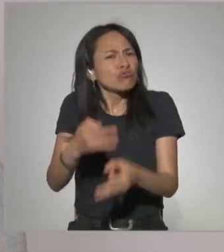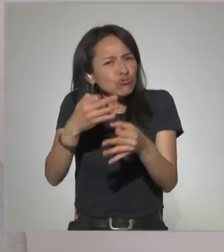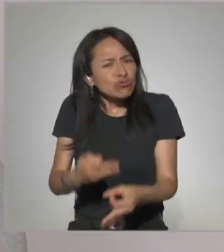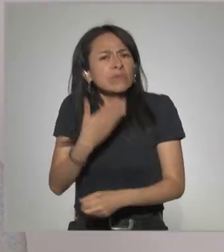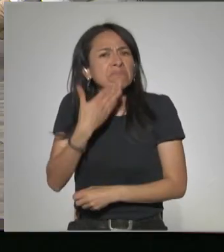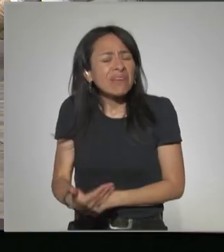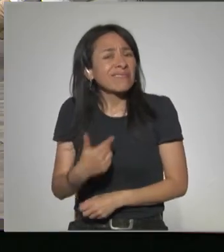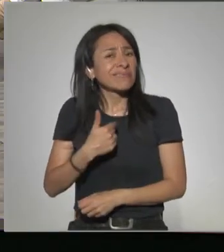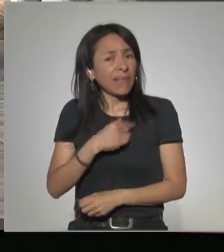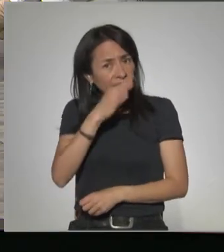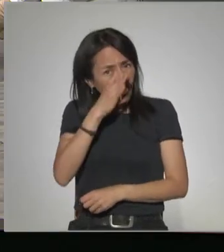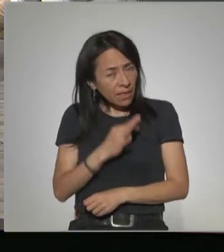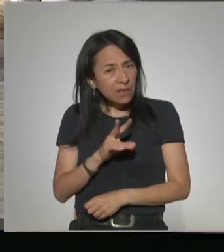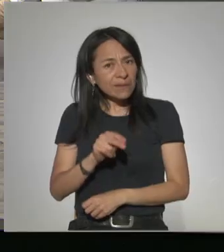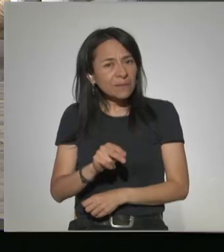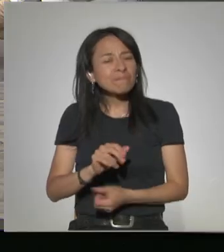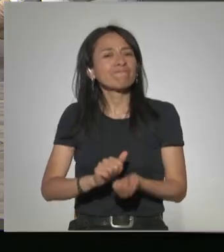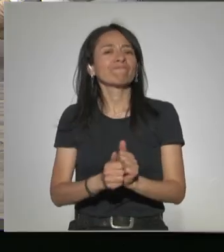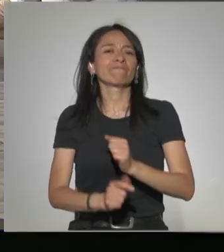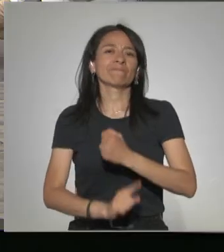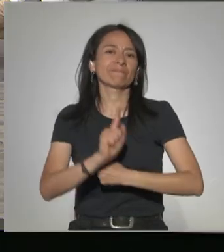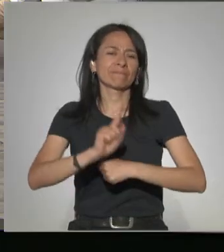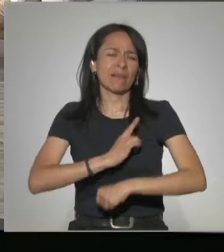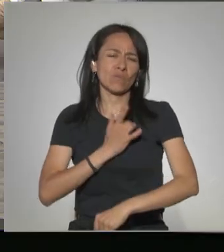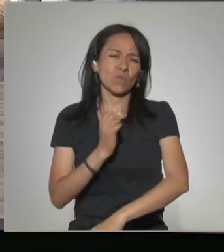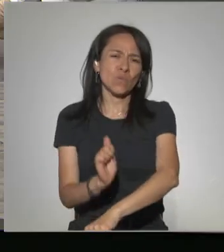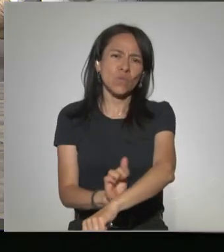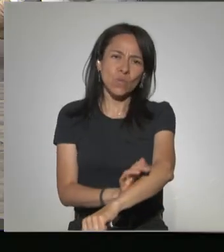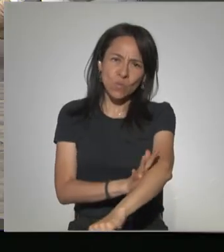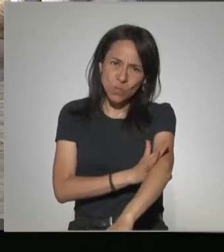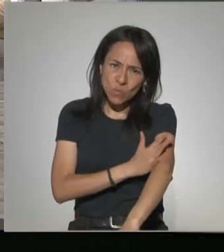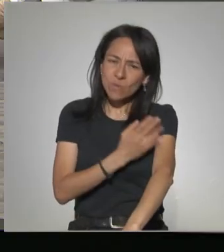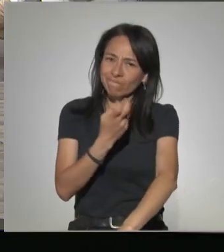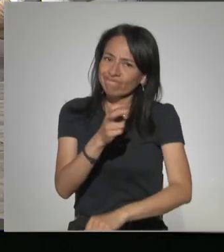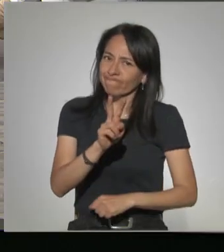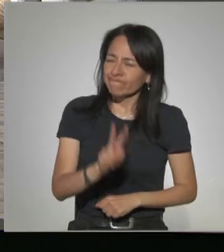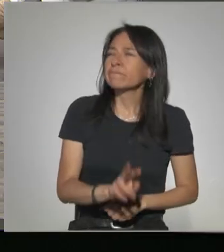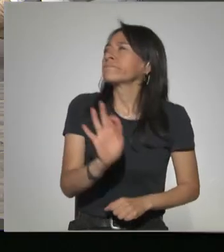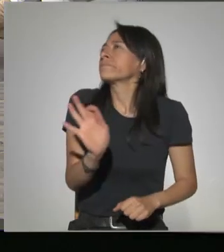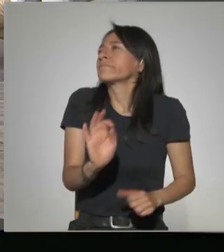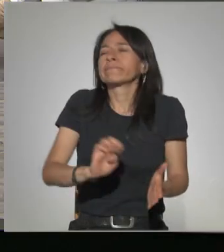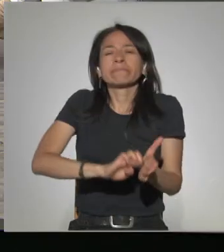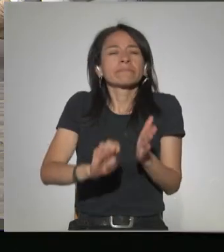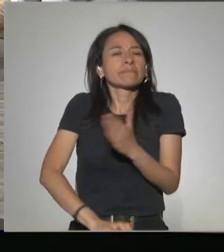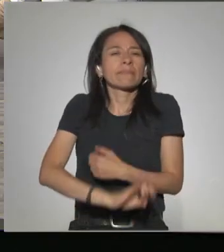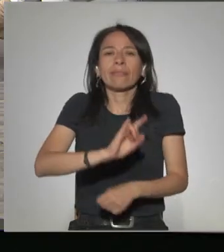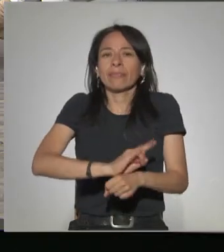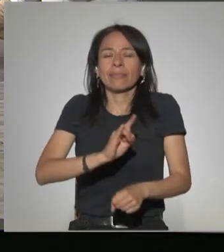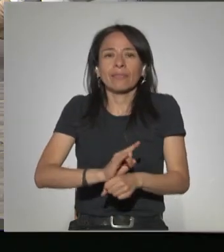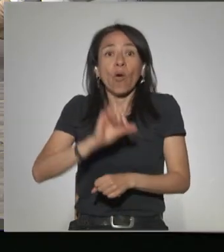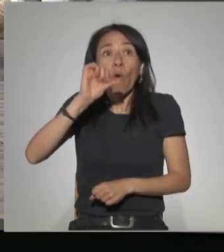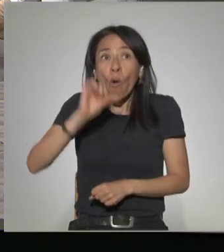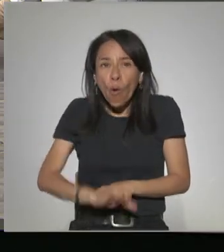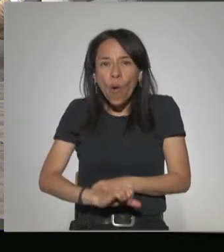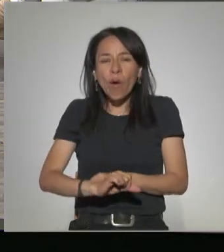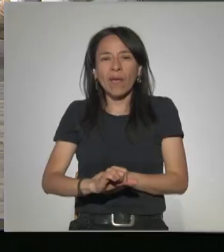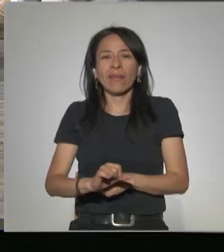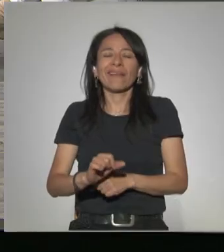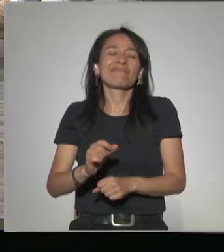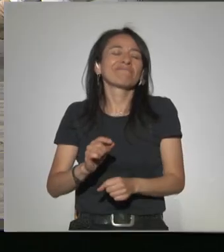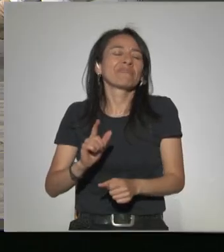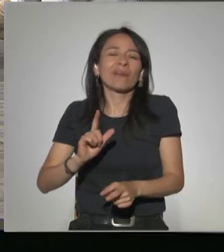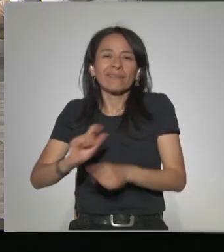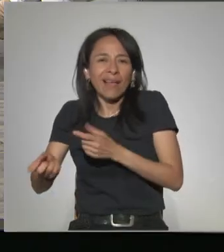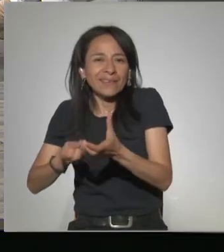no, más allá de emocionalmente, que claro, pensemos algún día que nos desvelamos o nos fuimos de antro, ¿no? Al otro día estamos